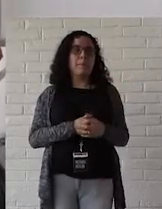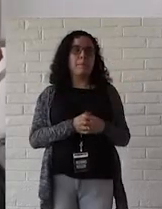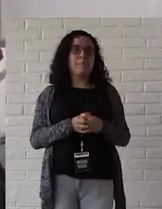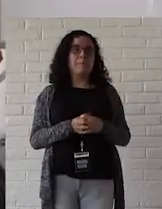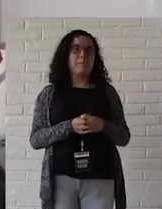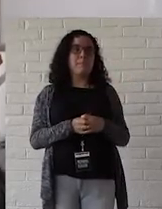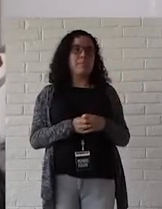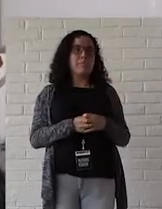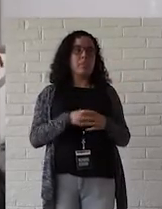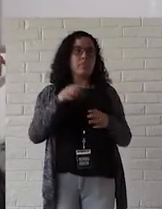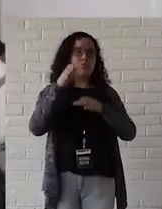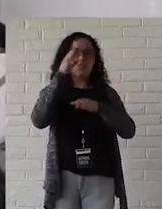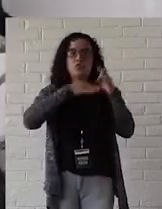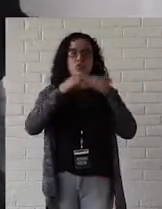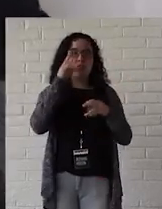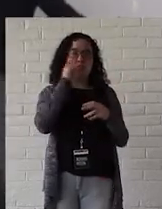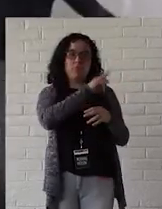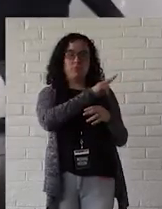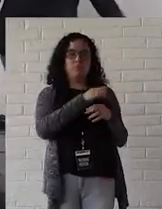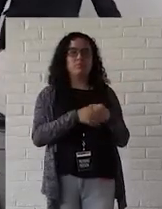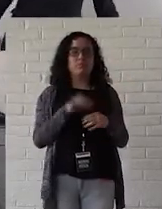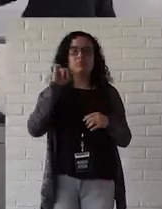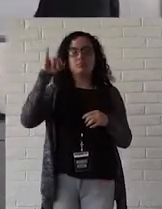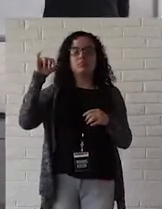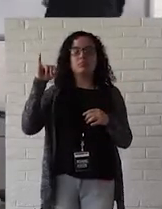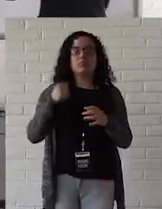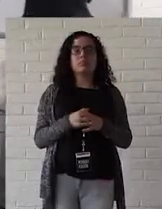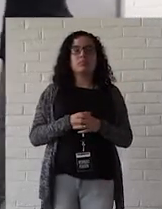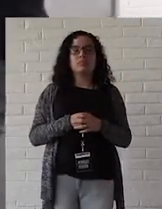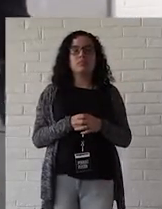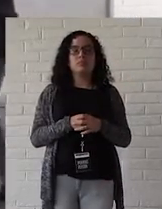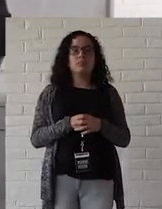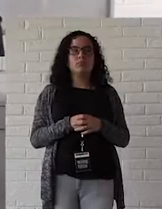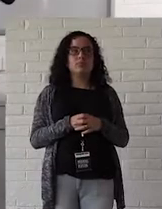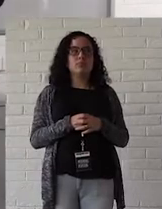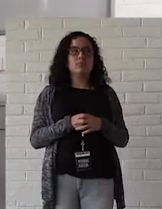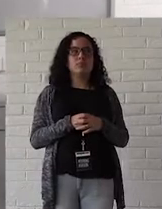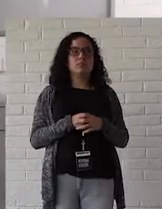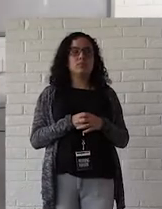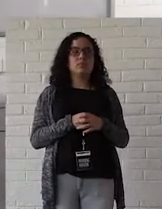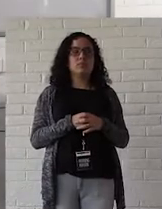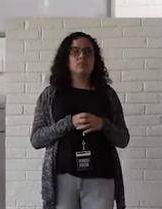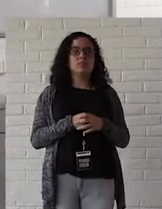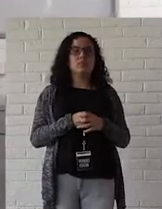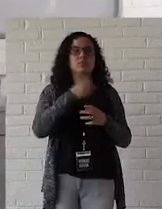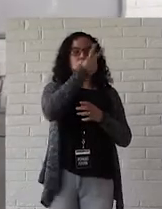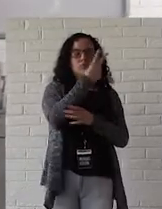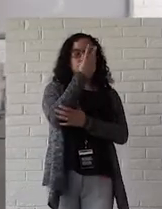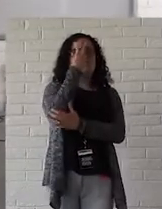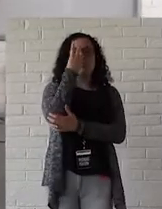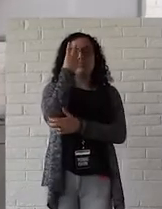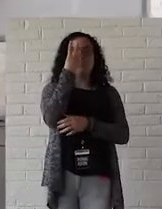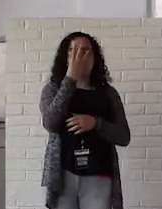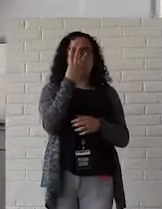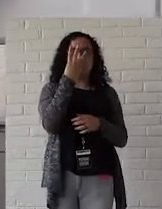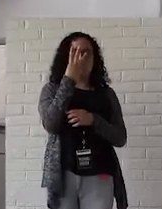Gracias. ¿Aquí también lo ve? Sí, sí. Muy bien. ¿Me puedes ir dictando este número uno por uno? Dos. Tres.